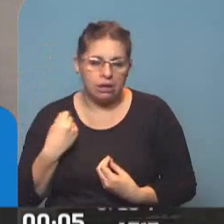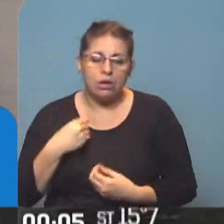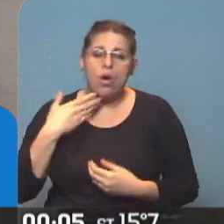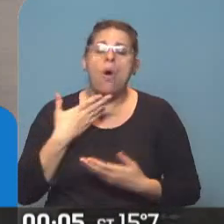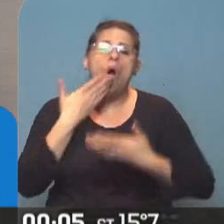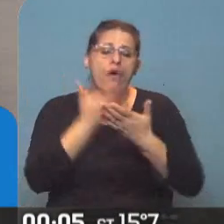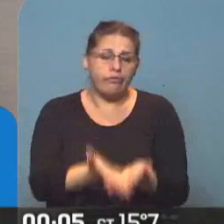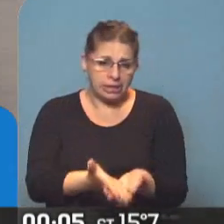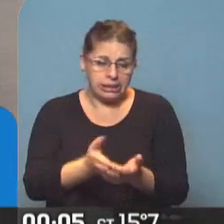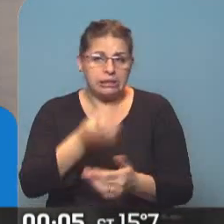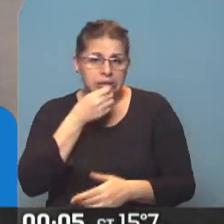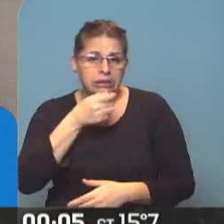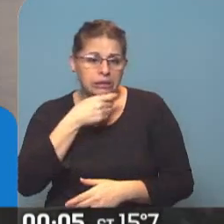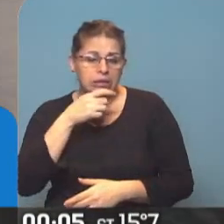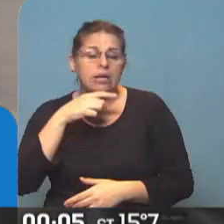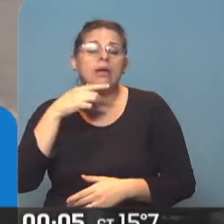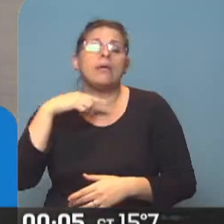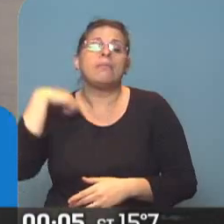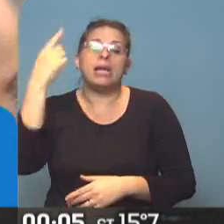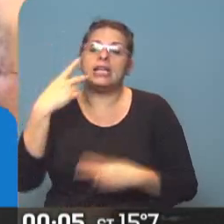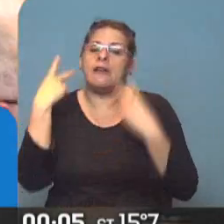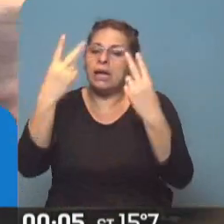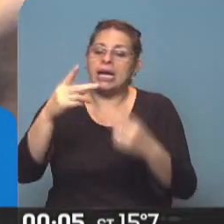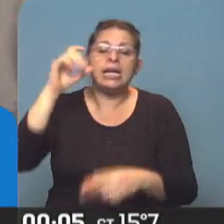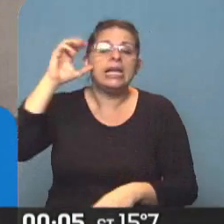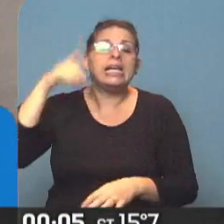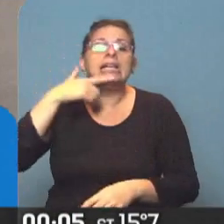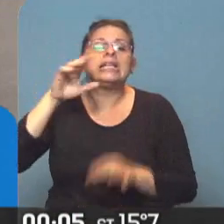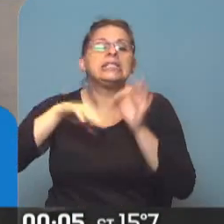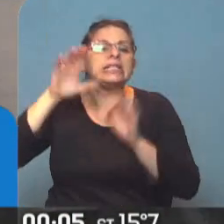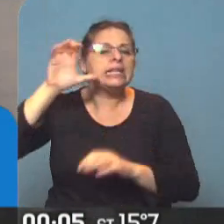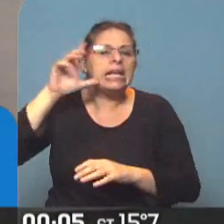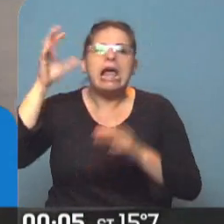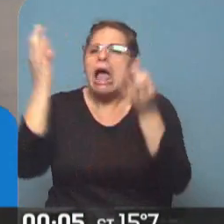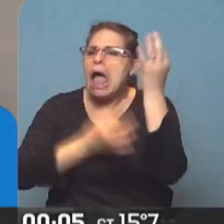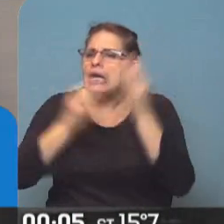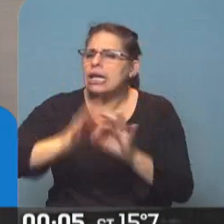ir mañana a Esquel, analizar absolutamente todo,